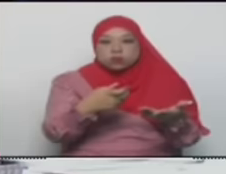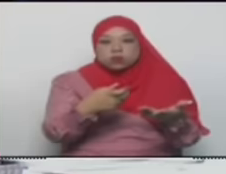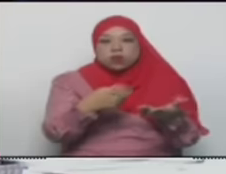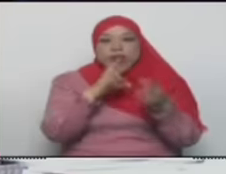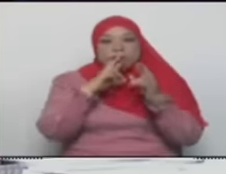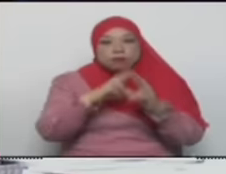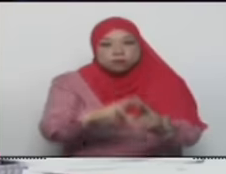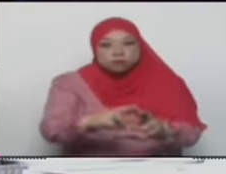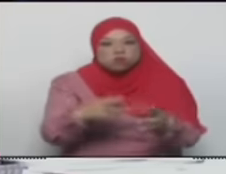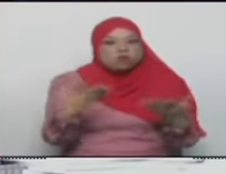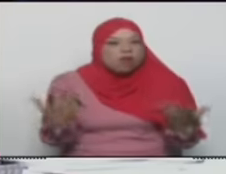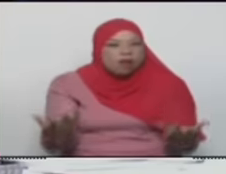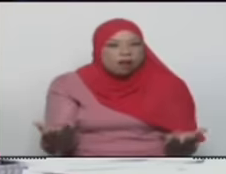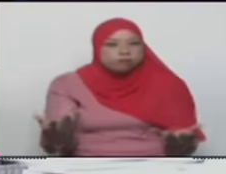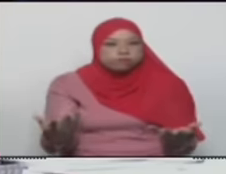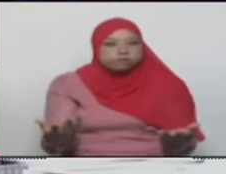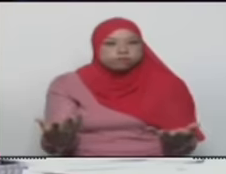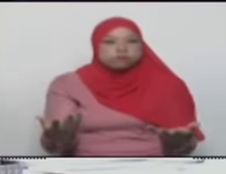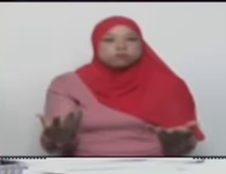Resulta que